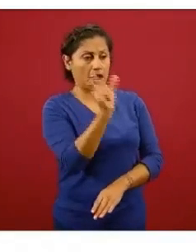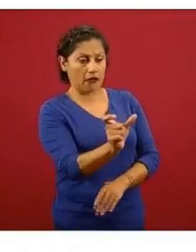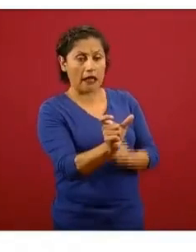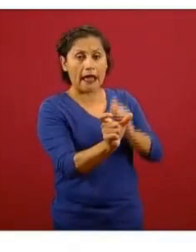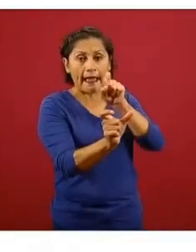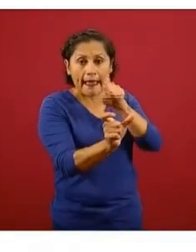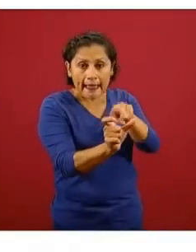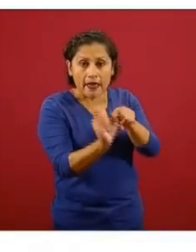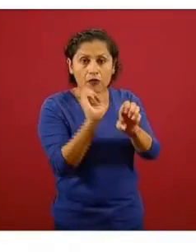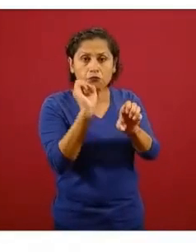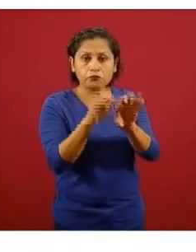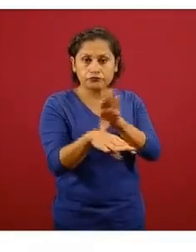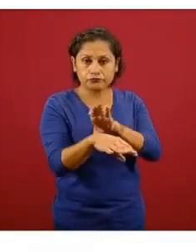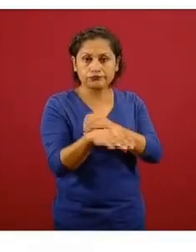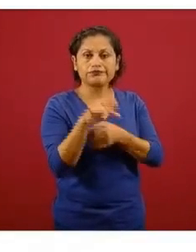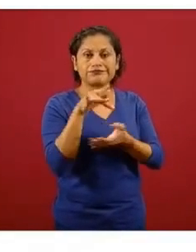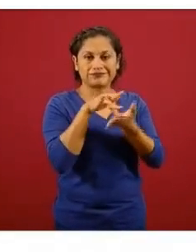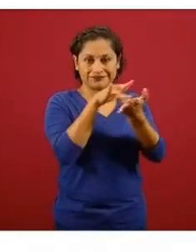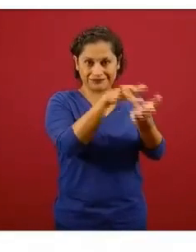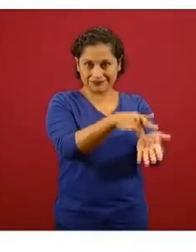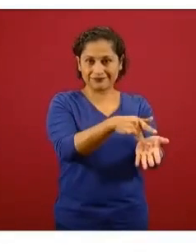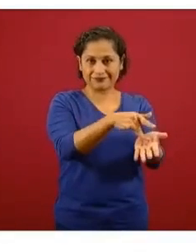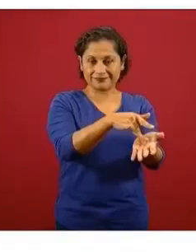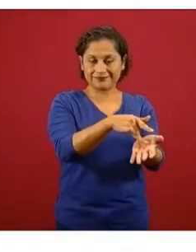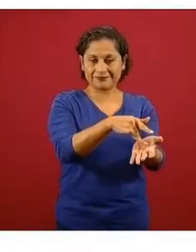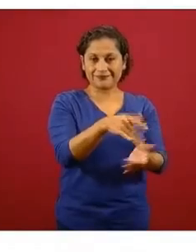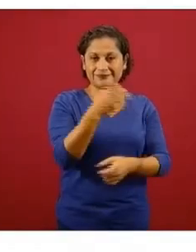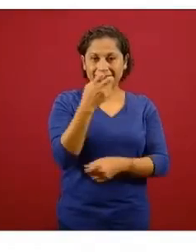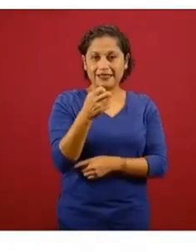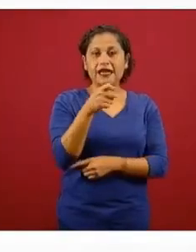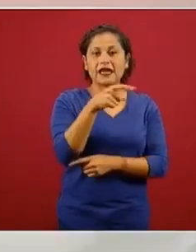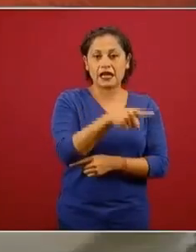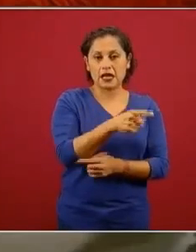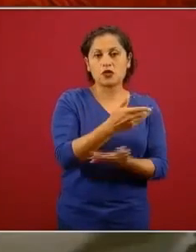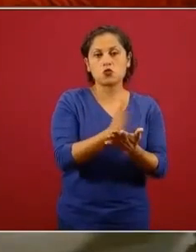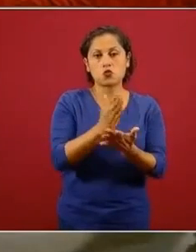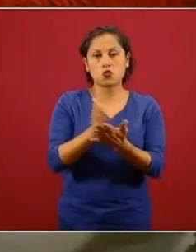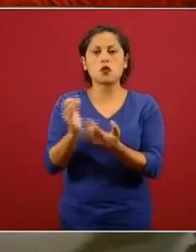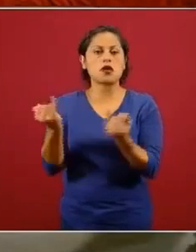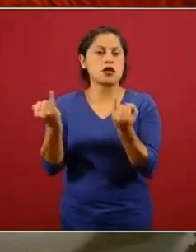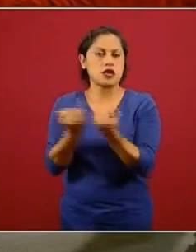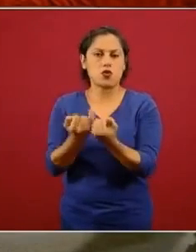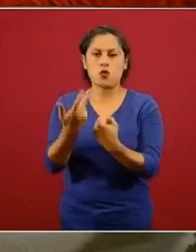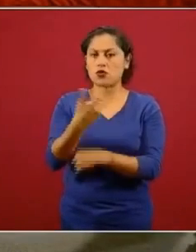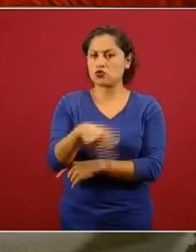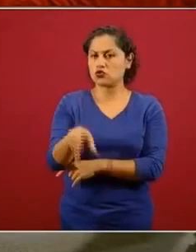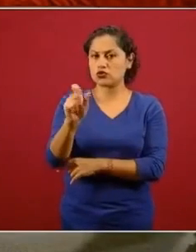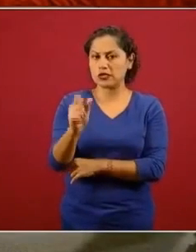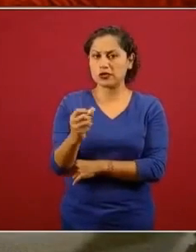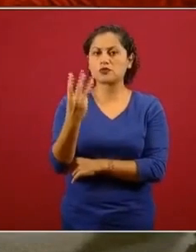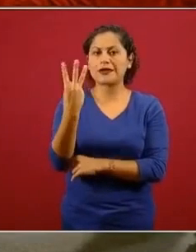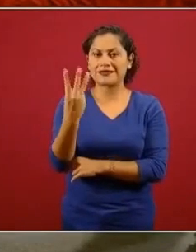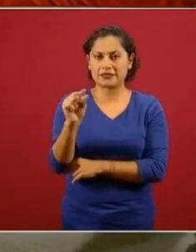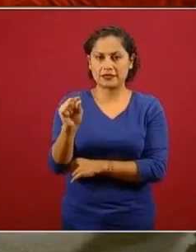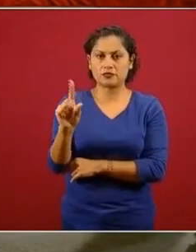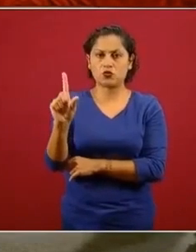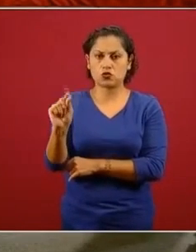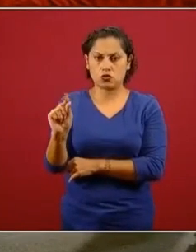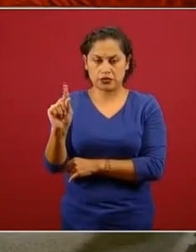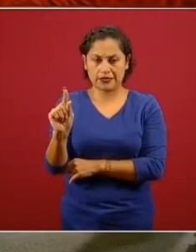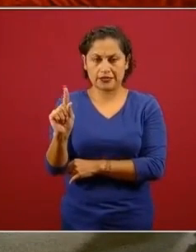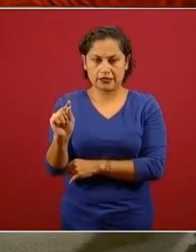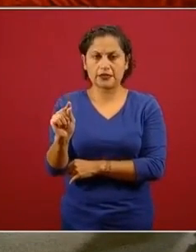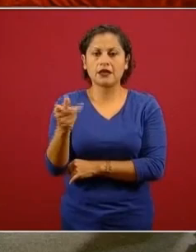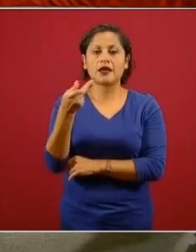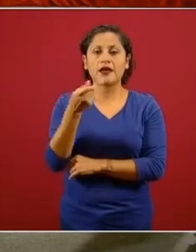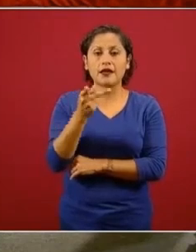tarjeta del Banco del Bienestar. Ellos también van a pagar 823.70, pero en este caso no hay barrido de la cuenta, sino